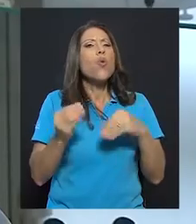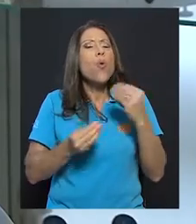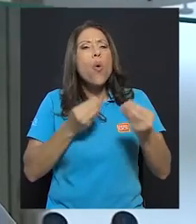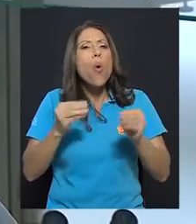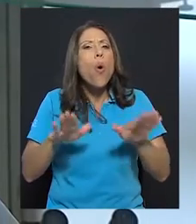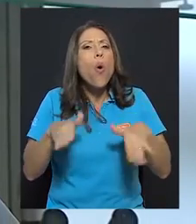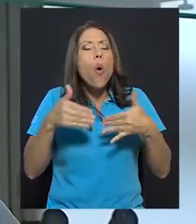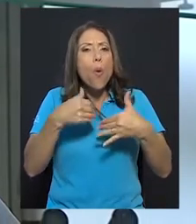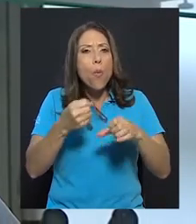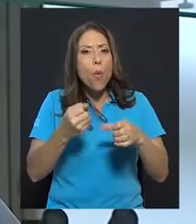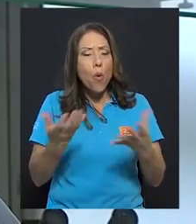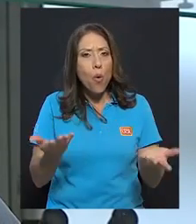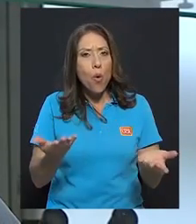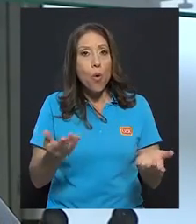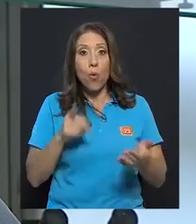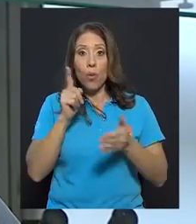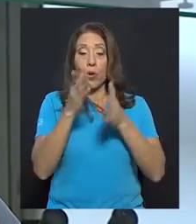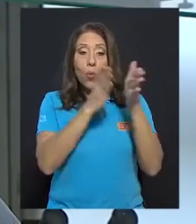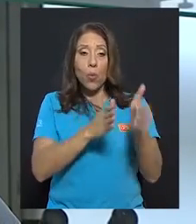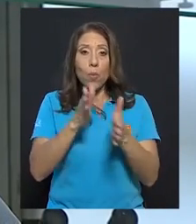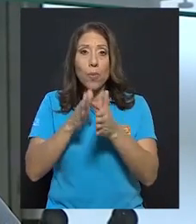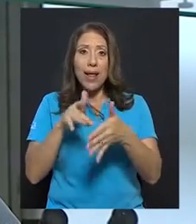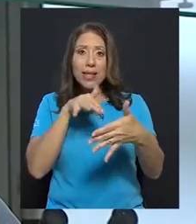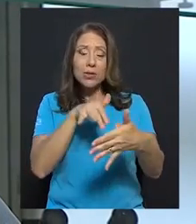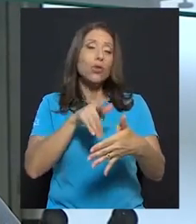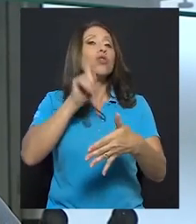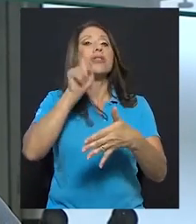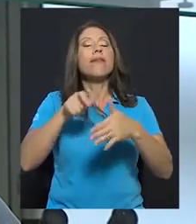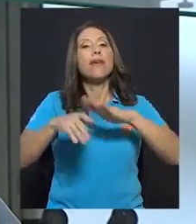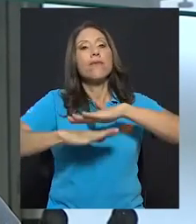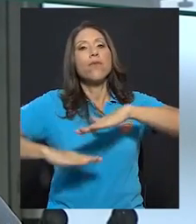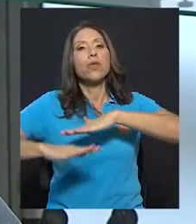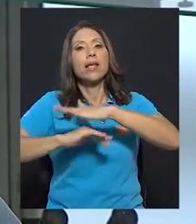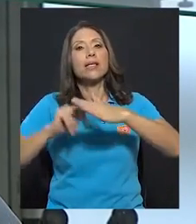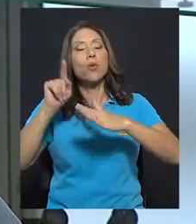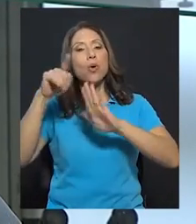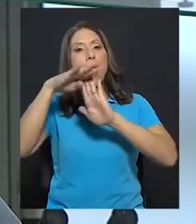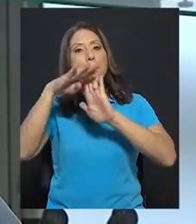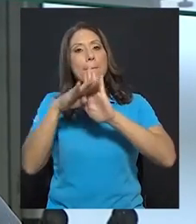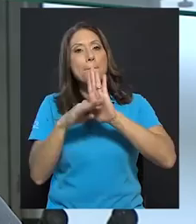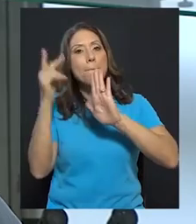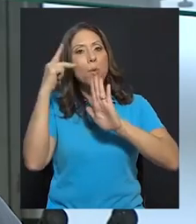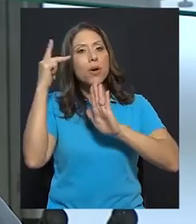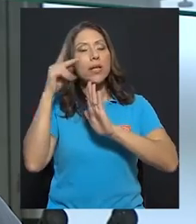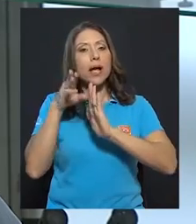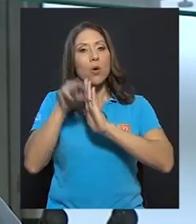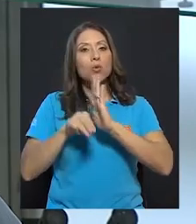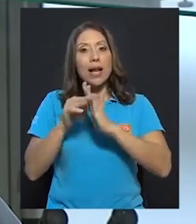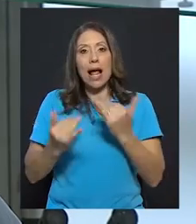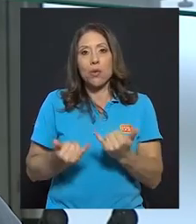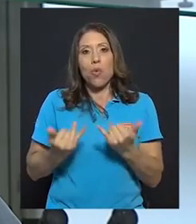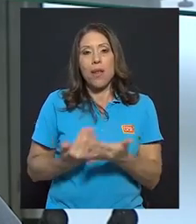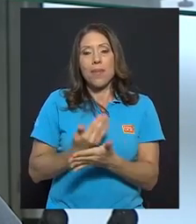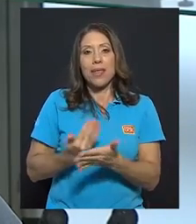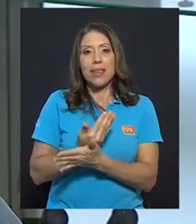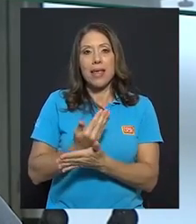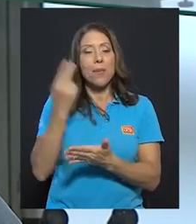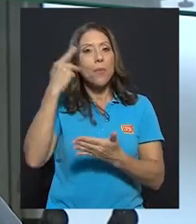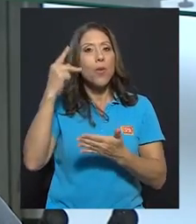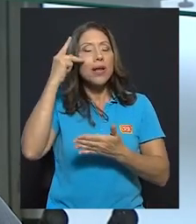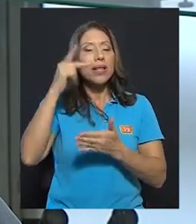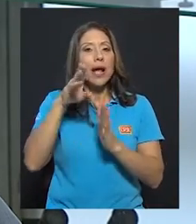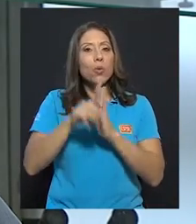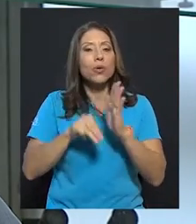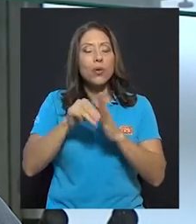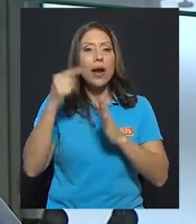plan de estudios primeramente tiene que fundamentarse en una política curricular, que actualmente la que está en vigencia es la política